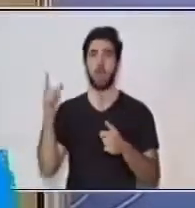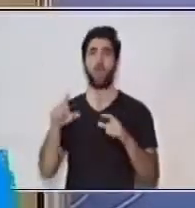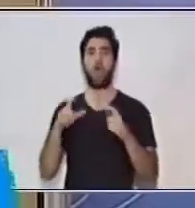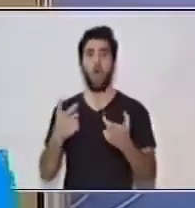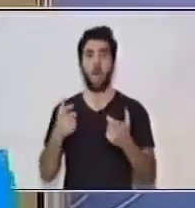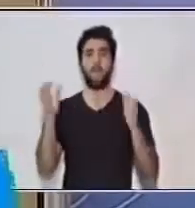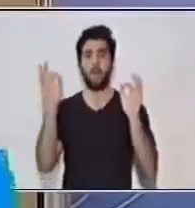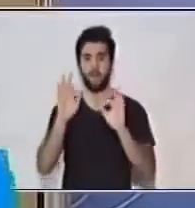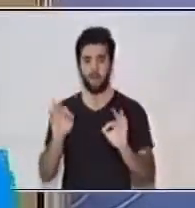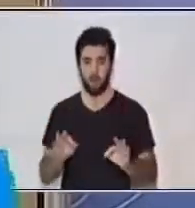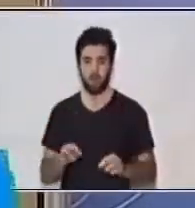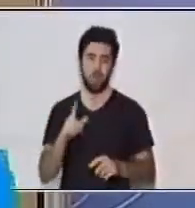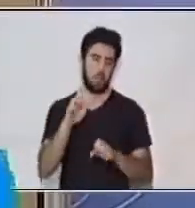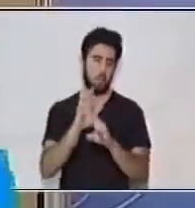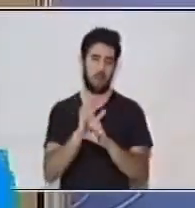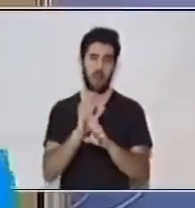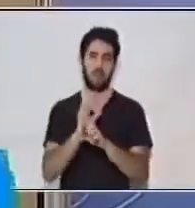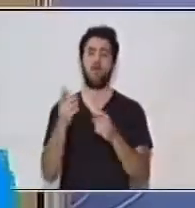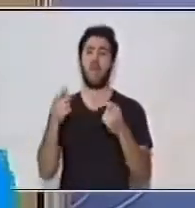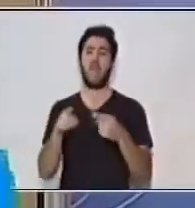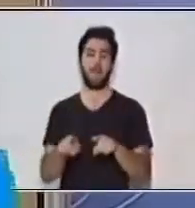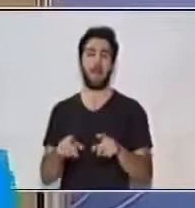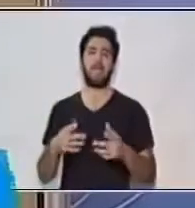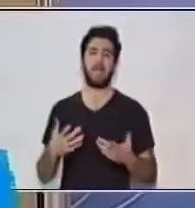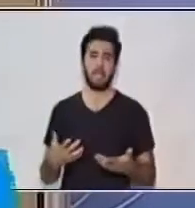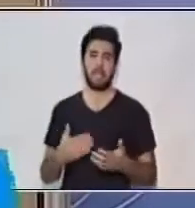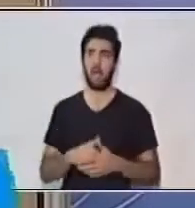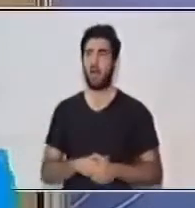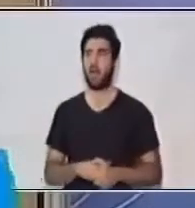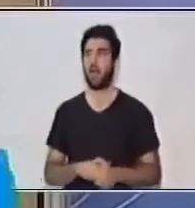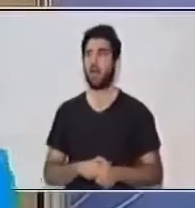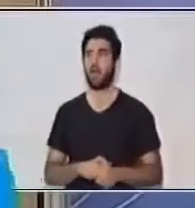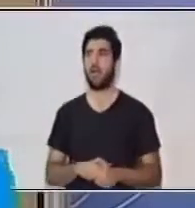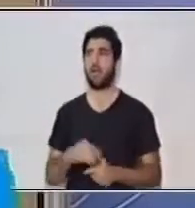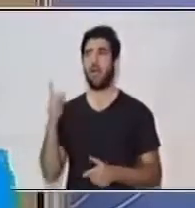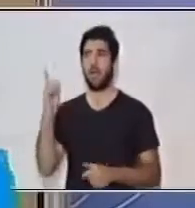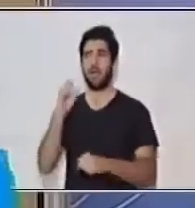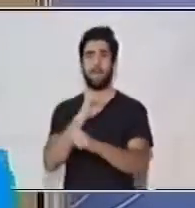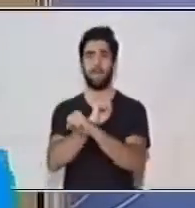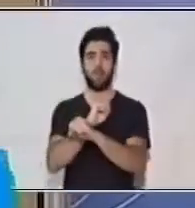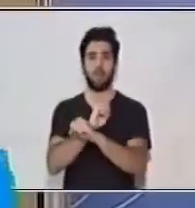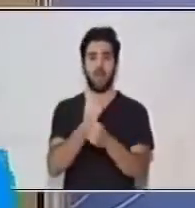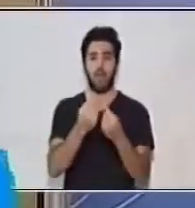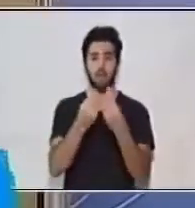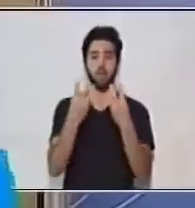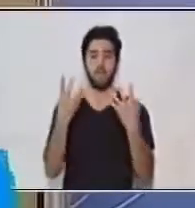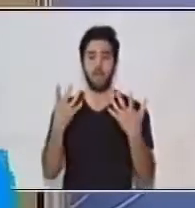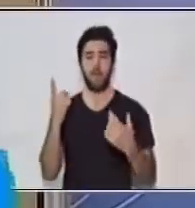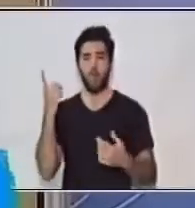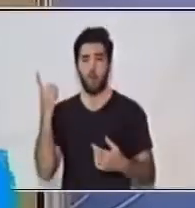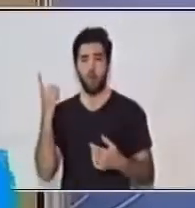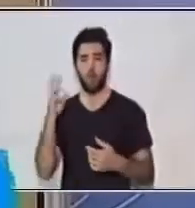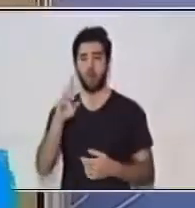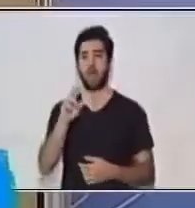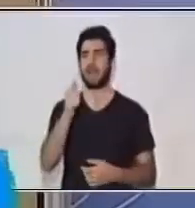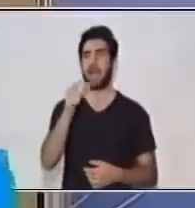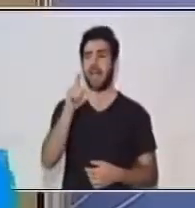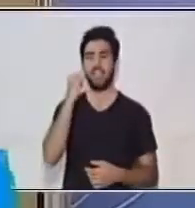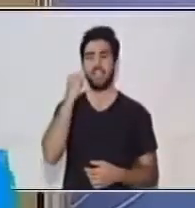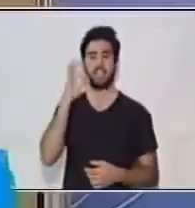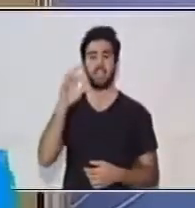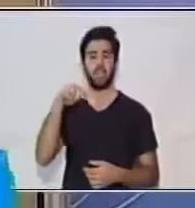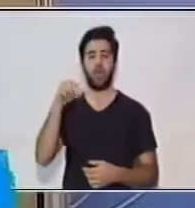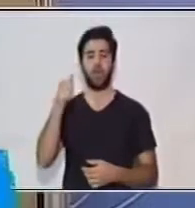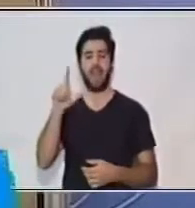duplicó. Pero ¿qué sucede si yo lo multiplico con un número racional? En este caso un número racional es una fracción. Voy